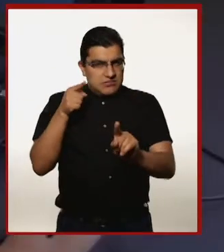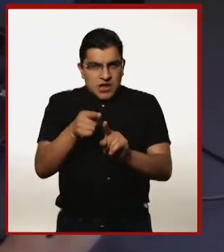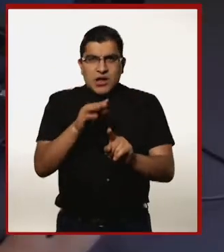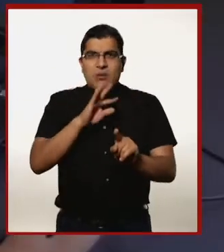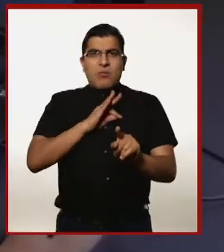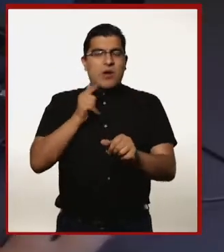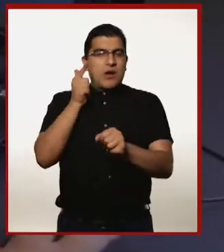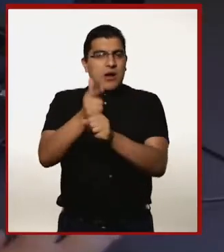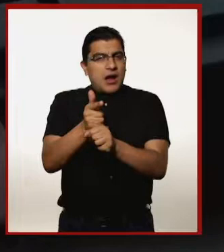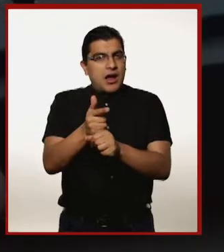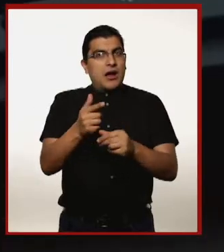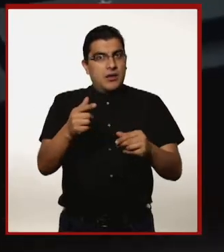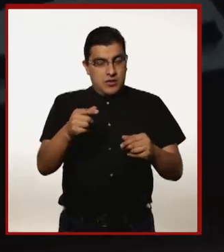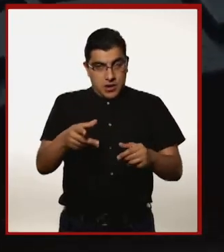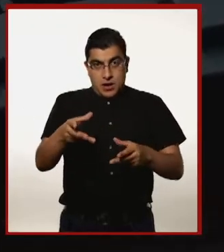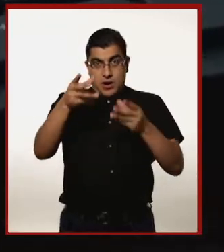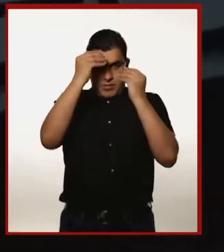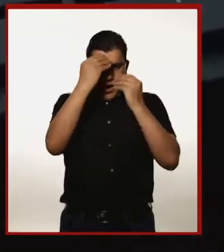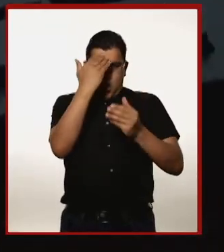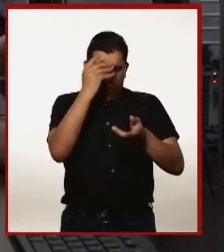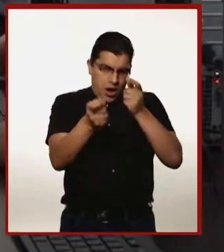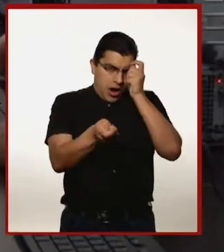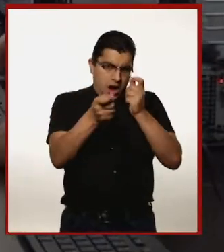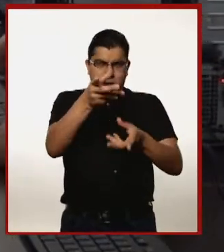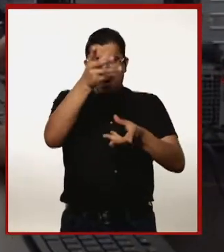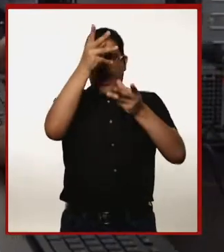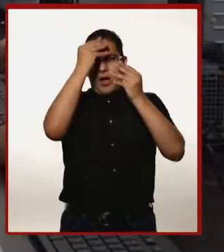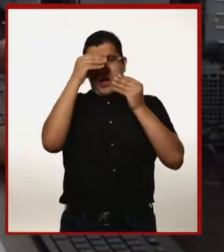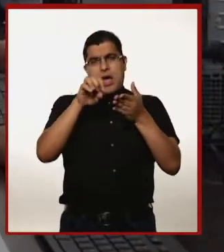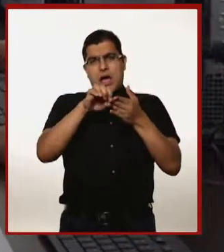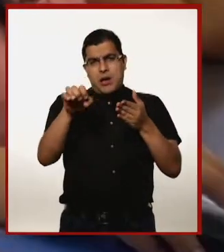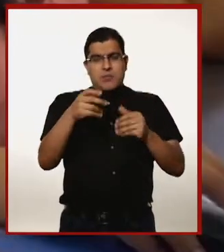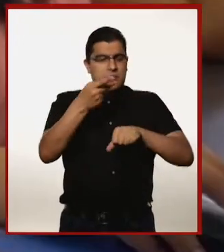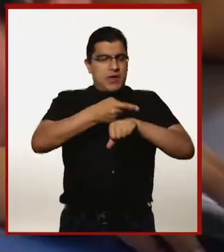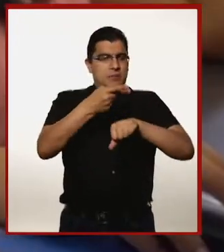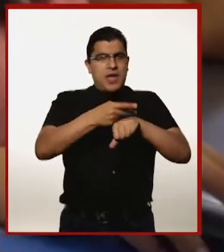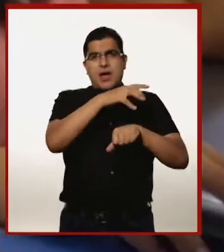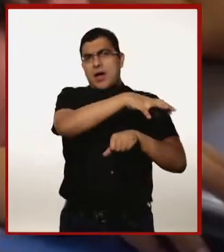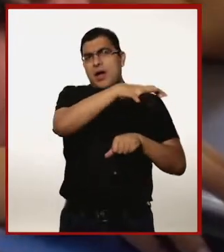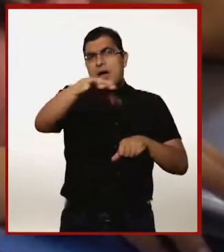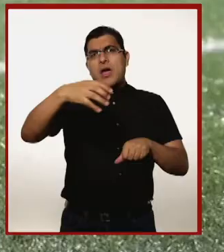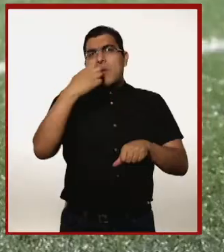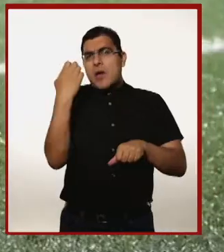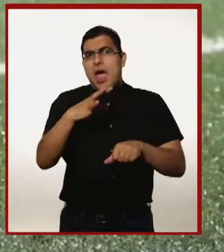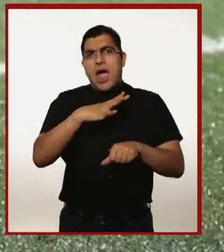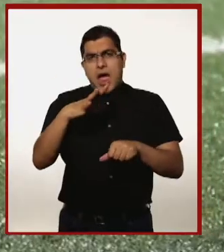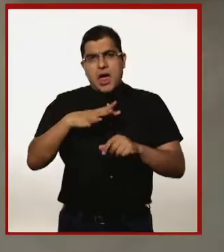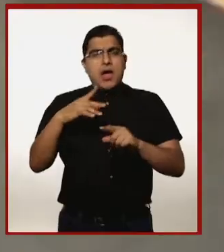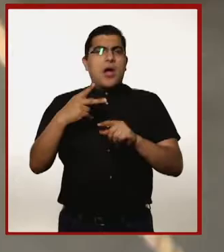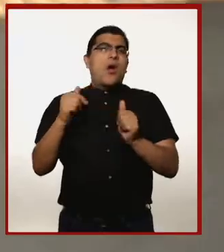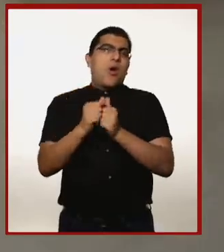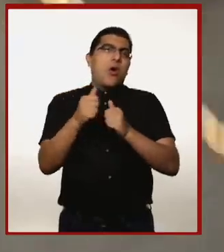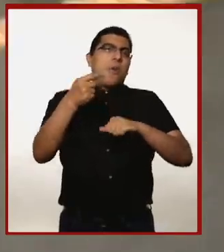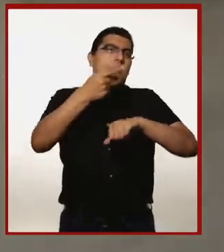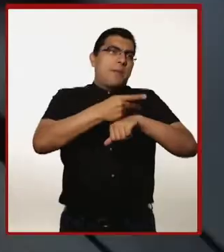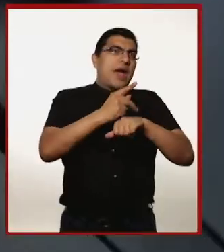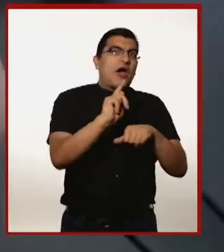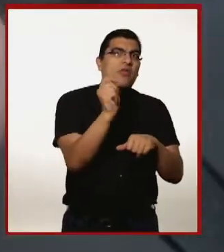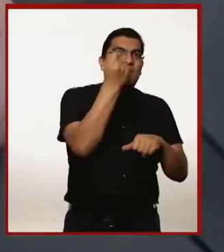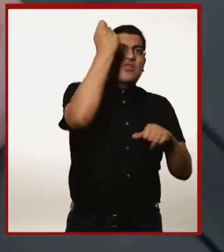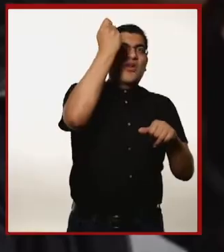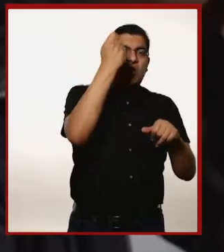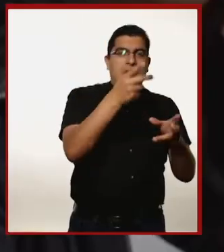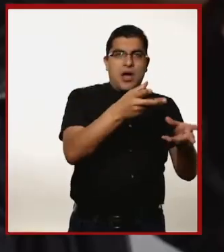pueda ubicar, que ciertamente desarrolla conocimientos, o pienso, por ejemplo, en las preparatorias que tienen este componente de